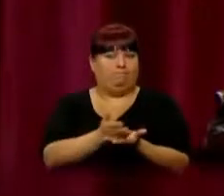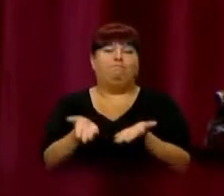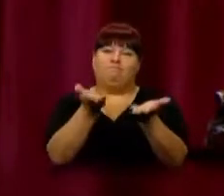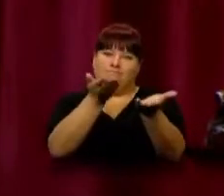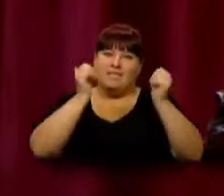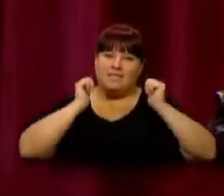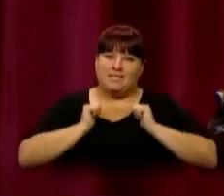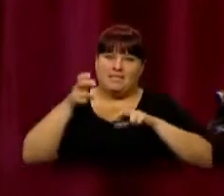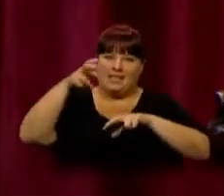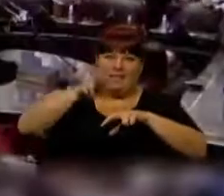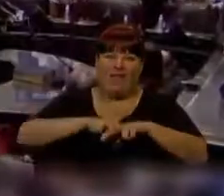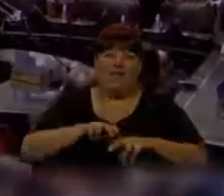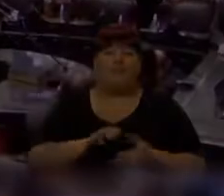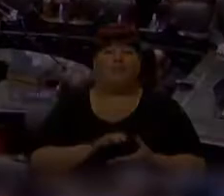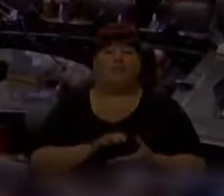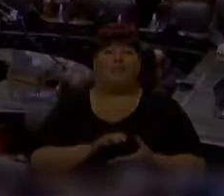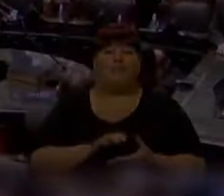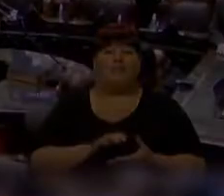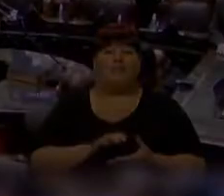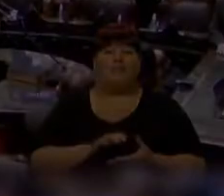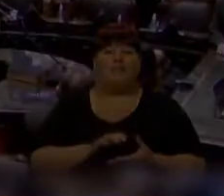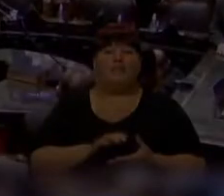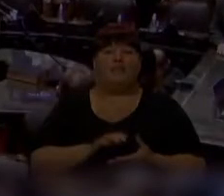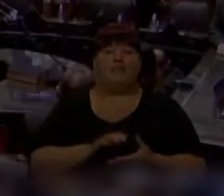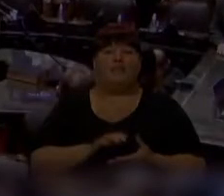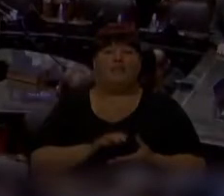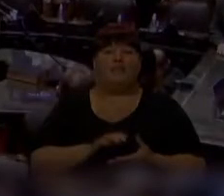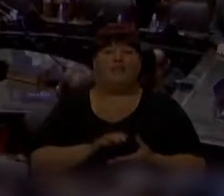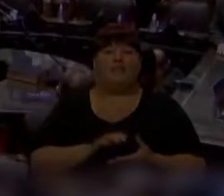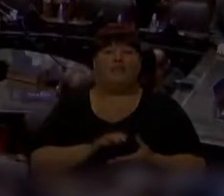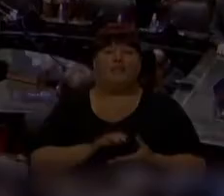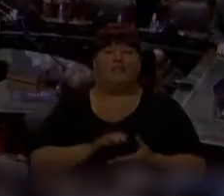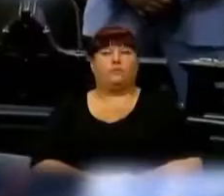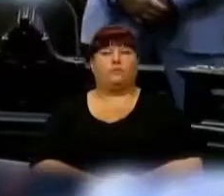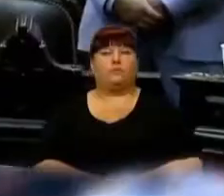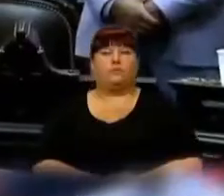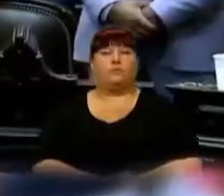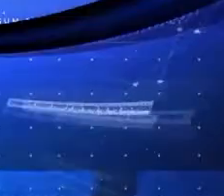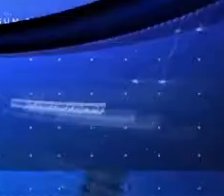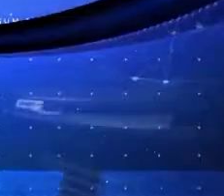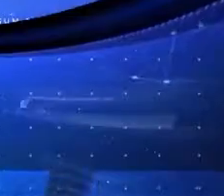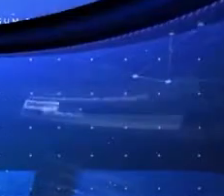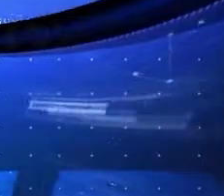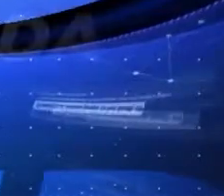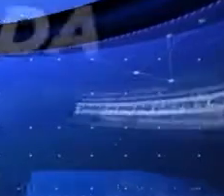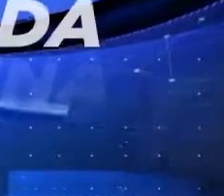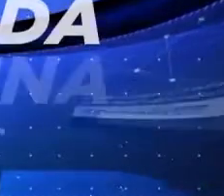entonces los representantes que van a tener los correntinos en la Cámara Baja de la Nación.